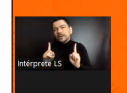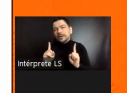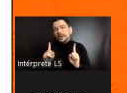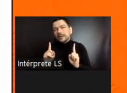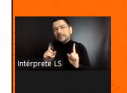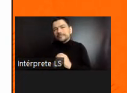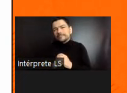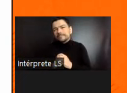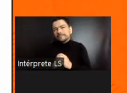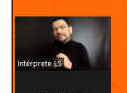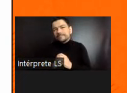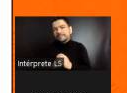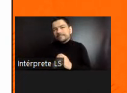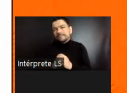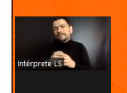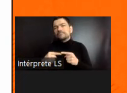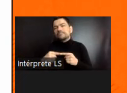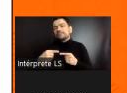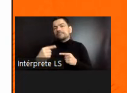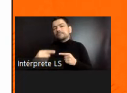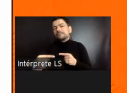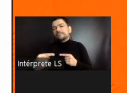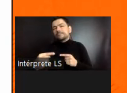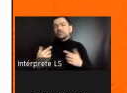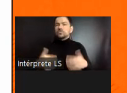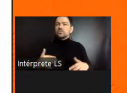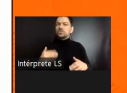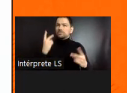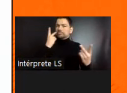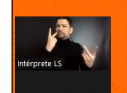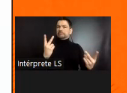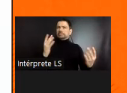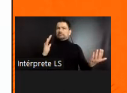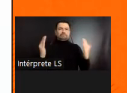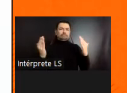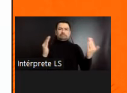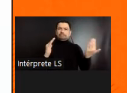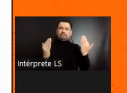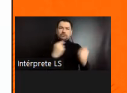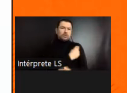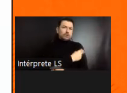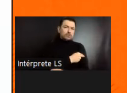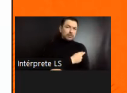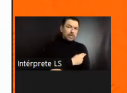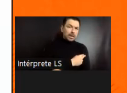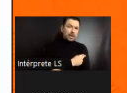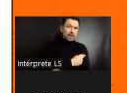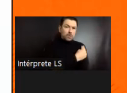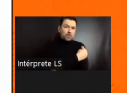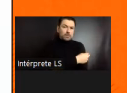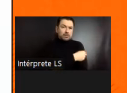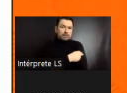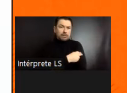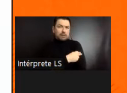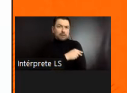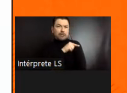mostrando una comparación clínica entre los otros eventos y mucho más grave